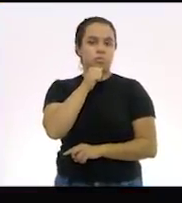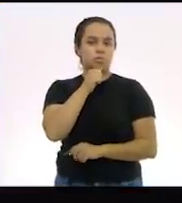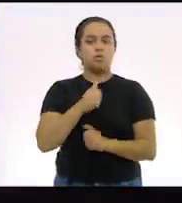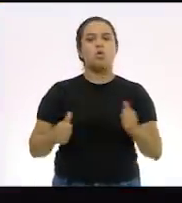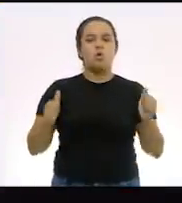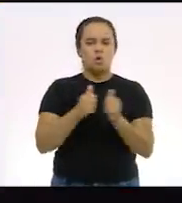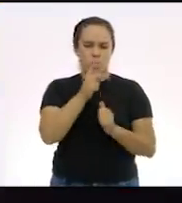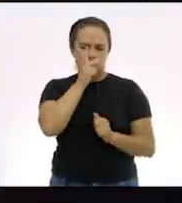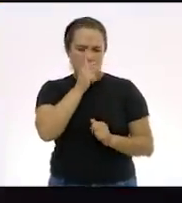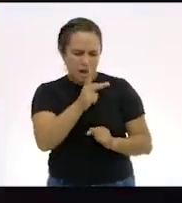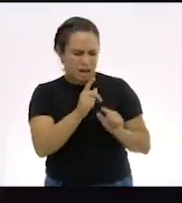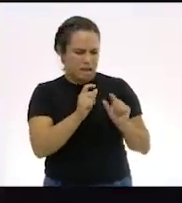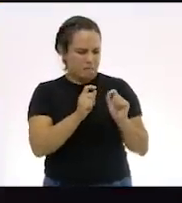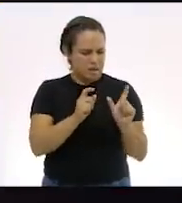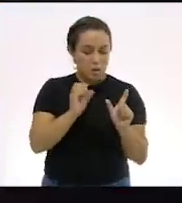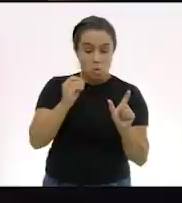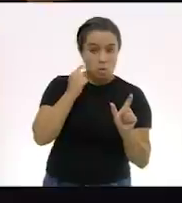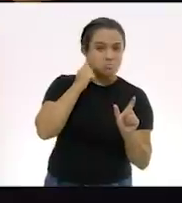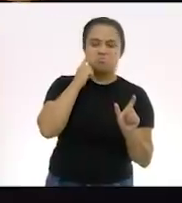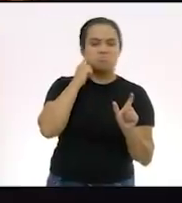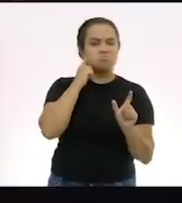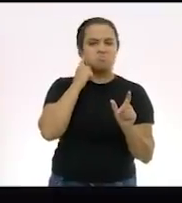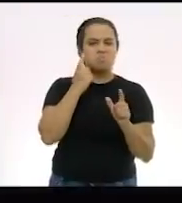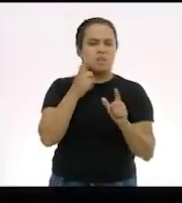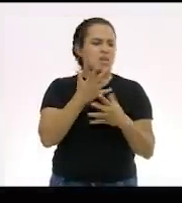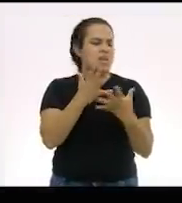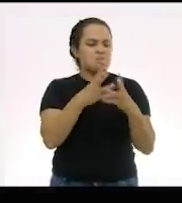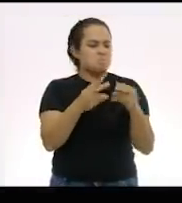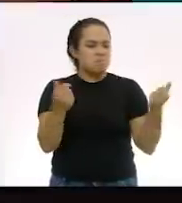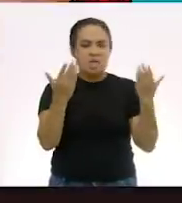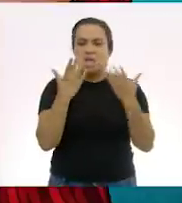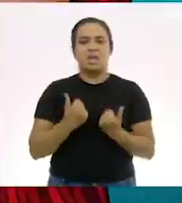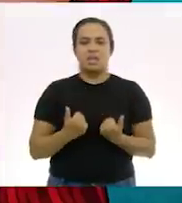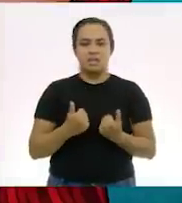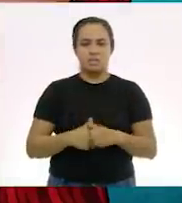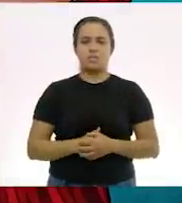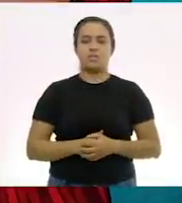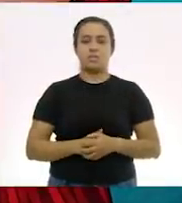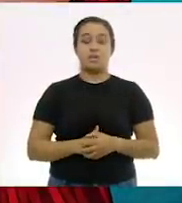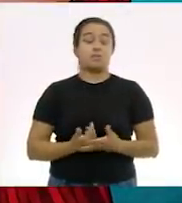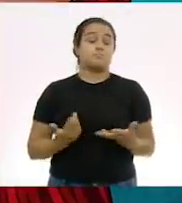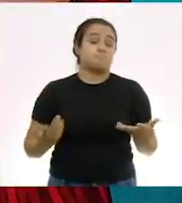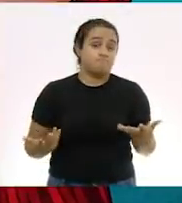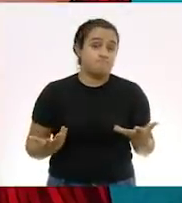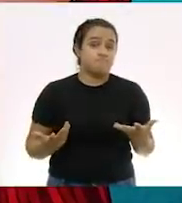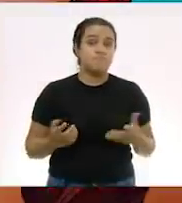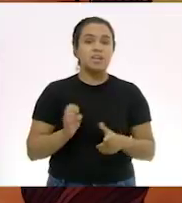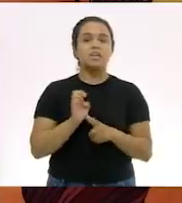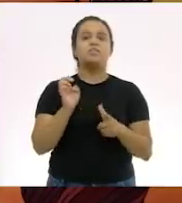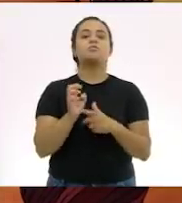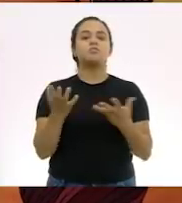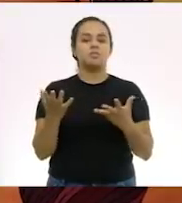hasta Marte. El universo me enseñó que no existen fronteras cuando se trata de abrir tu mente y alcanzar tus